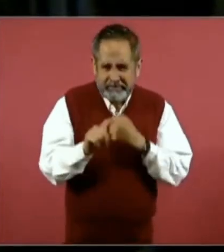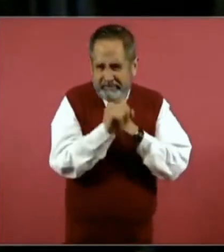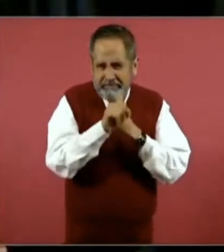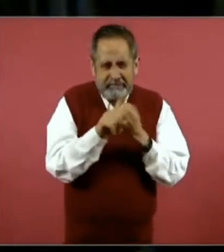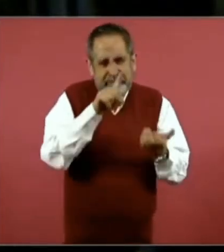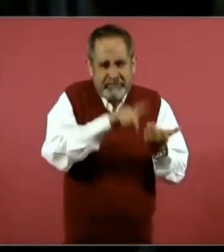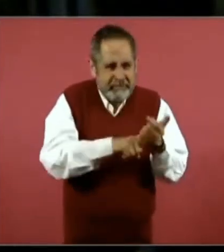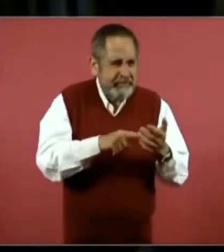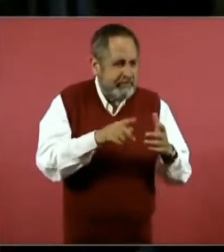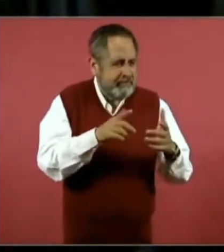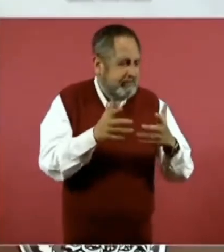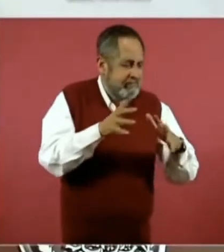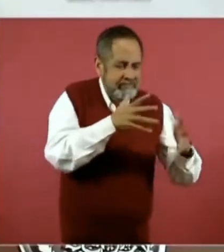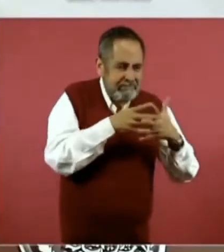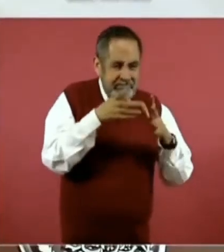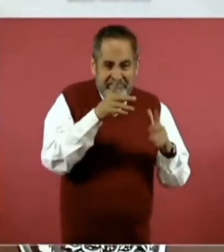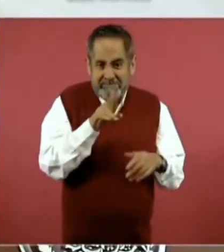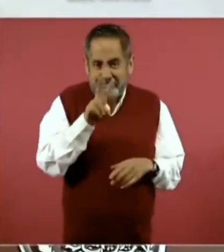partido, en